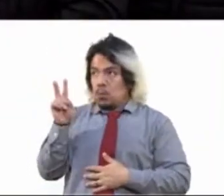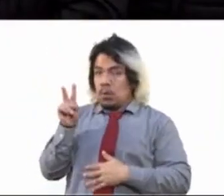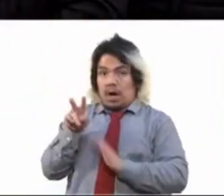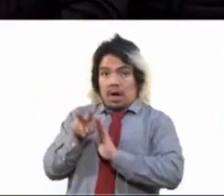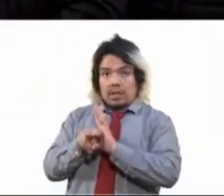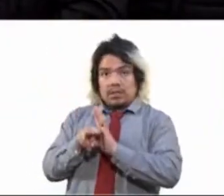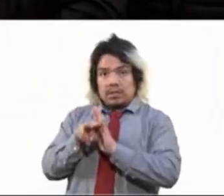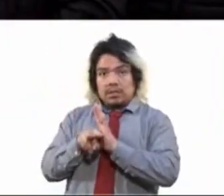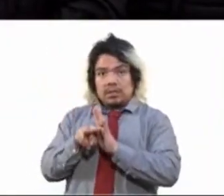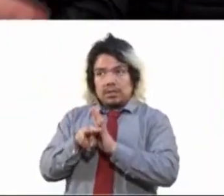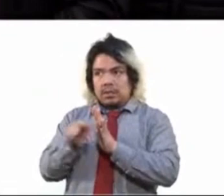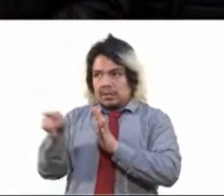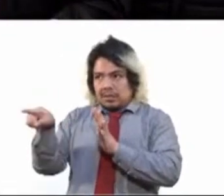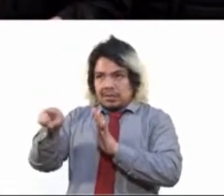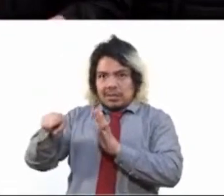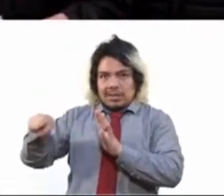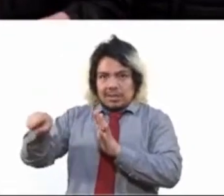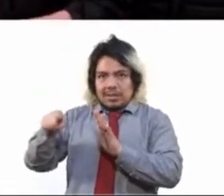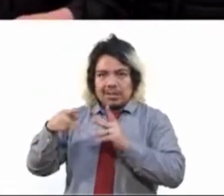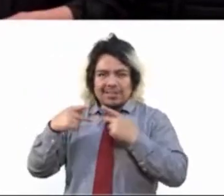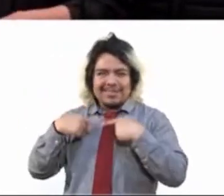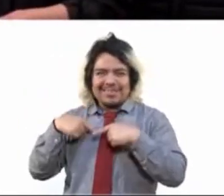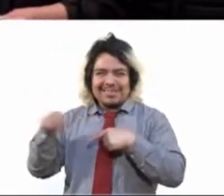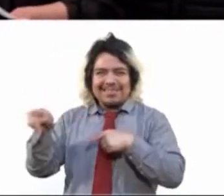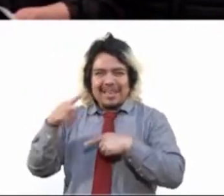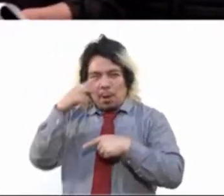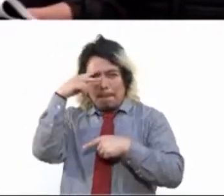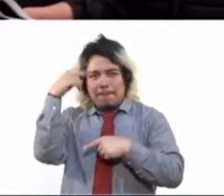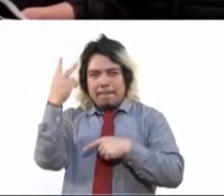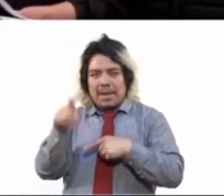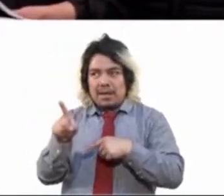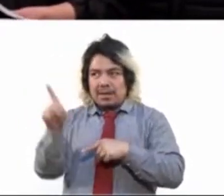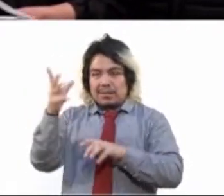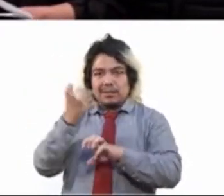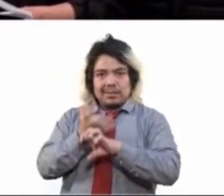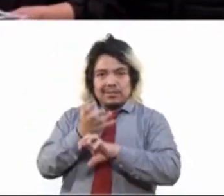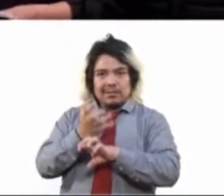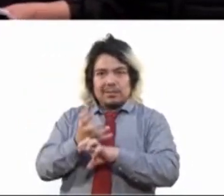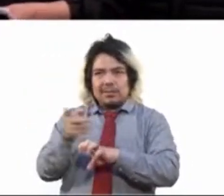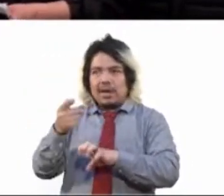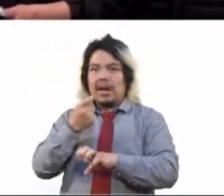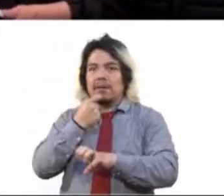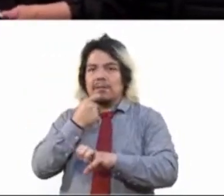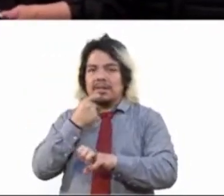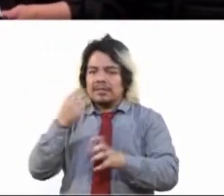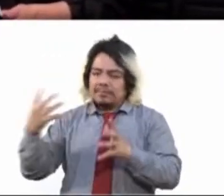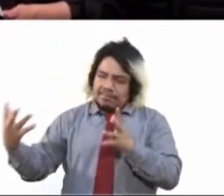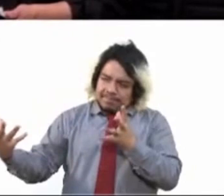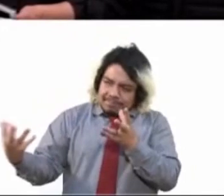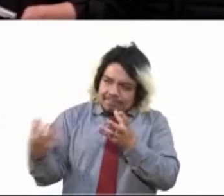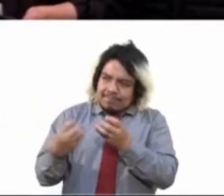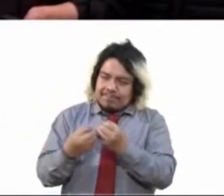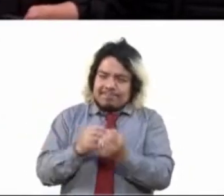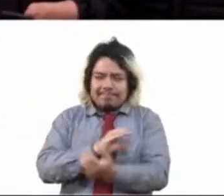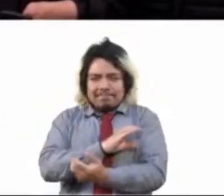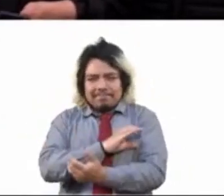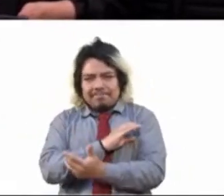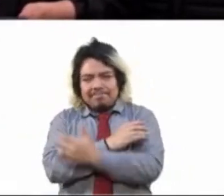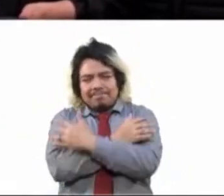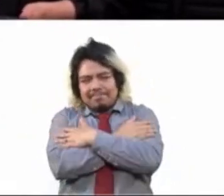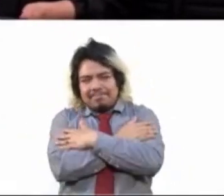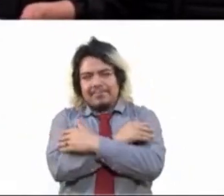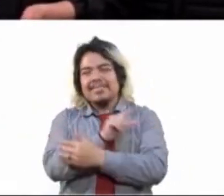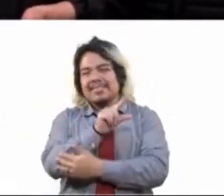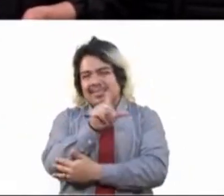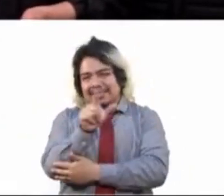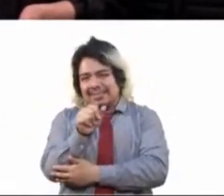cómo recibieron muchos de nuestros paisanos al presidente de la República, mucho cariño. Y pues vamos ya a escuchar el